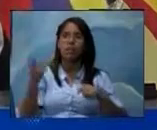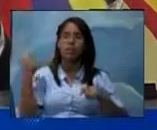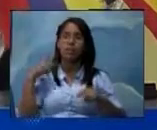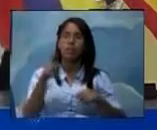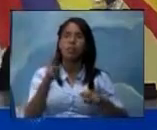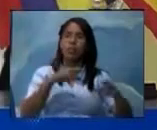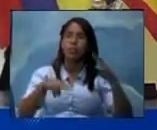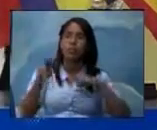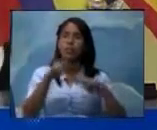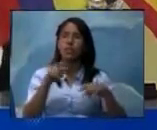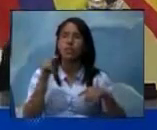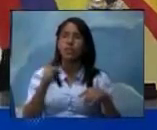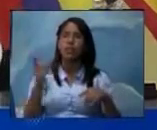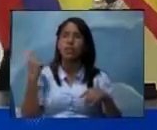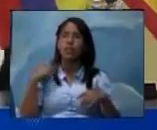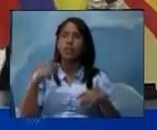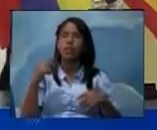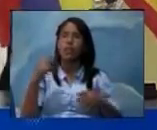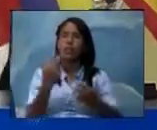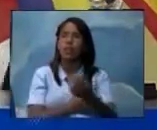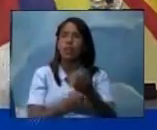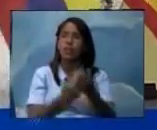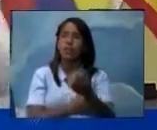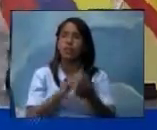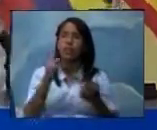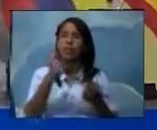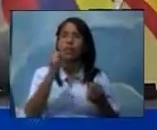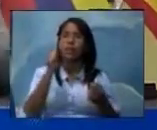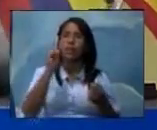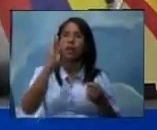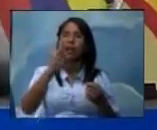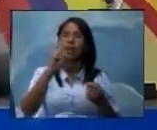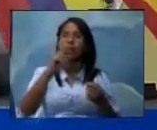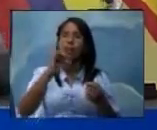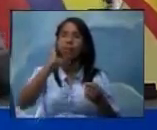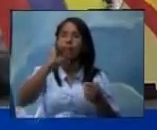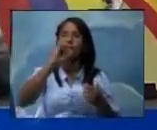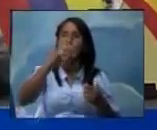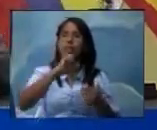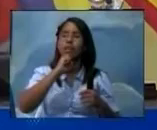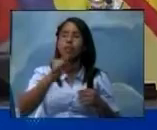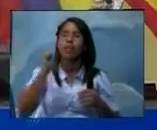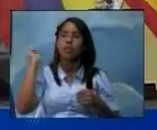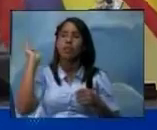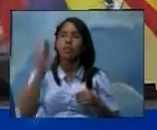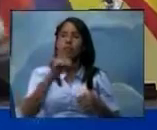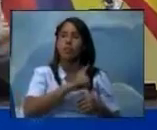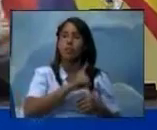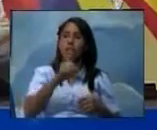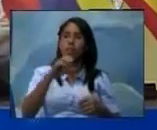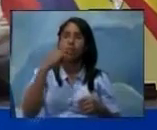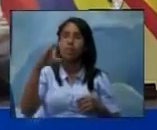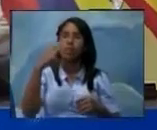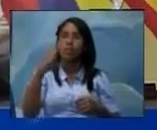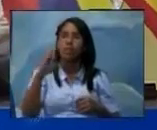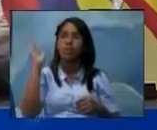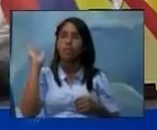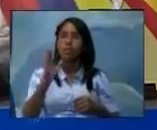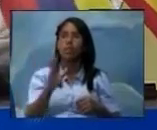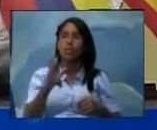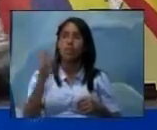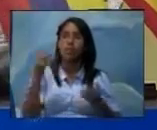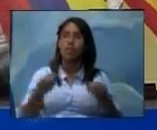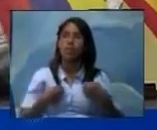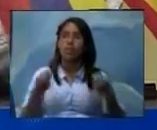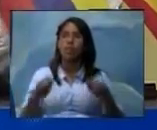una visitante. Por aquí tenemos a la hermana Gabriela. La hermana Gabriela viene de Caracas. La hermana